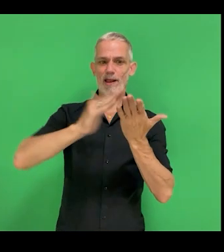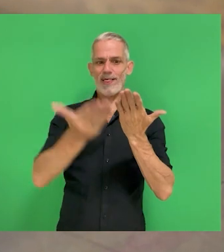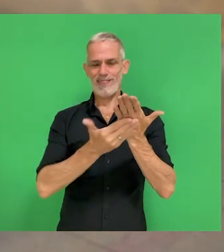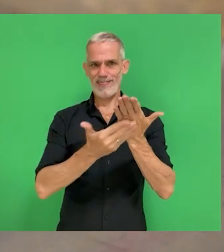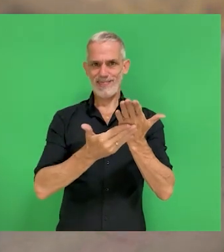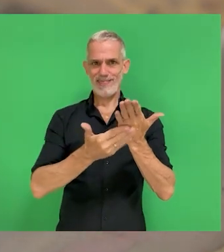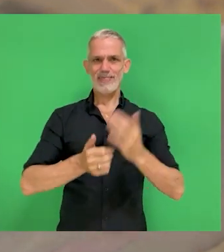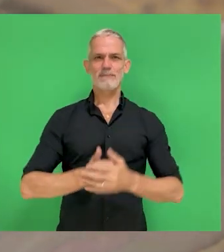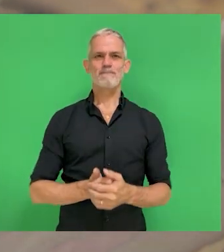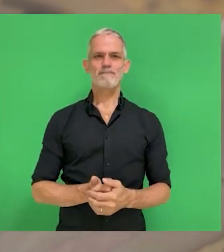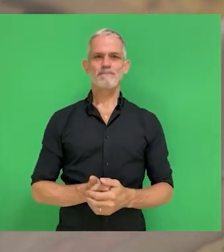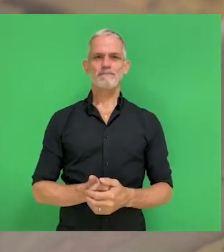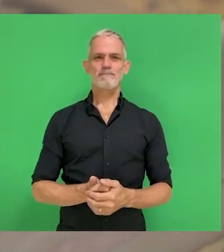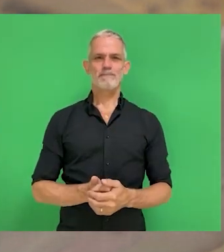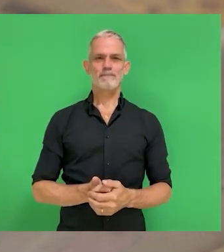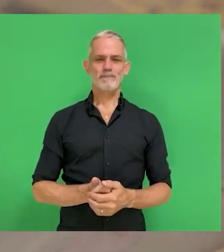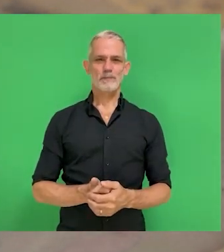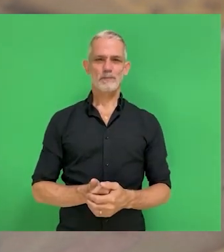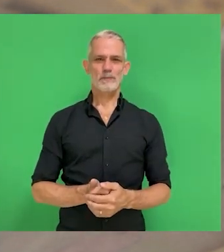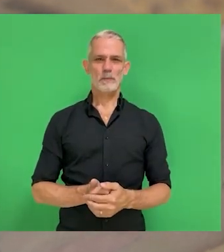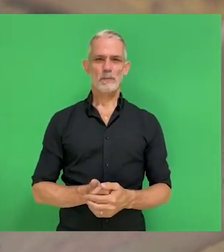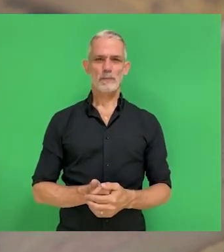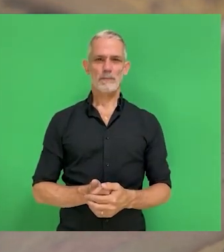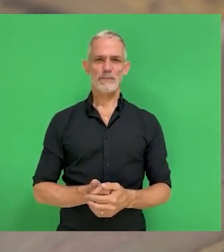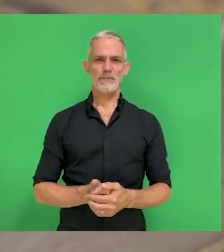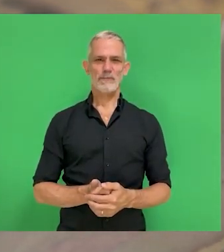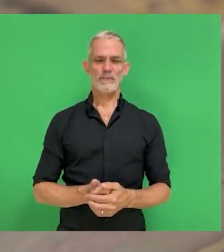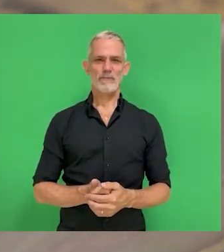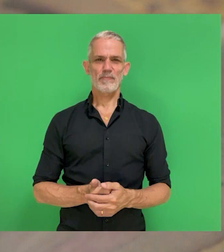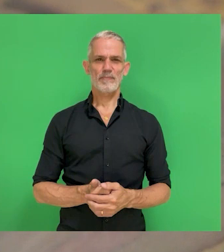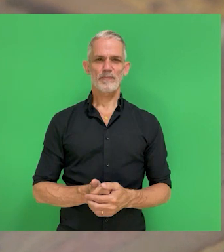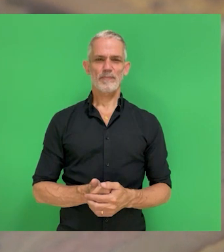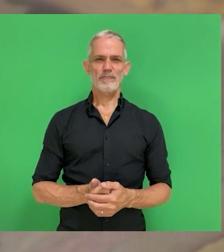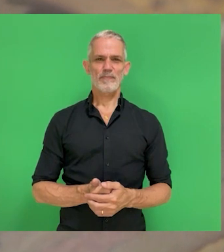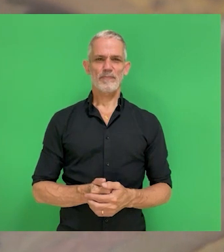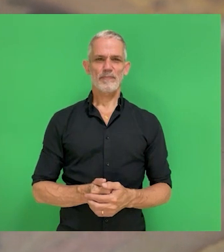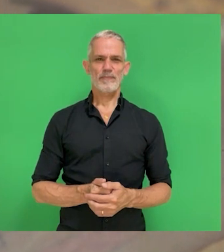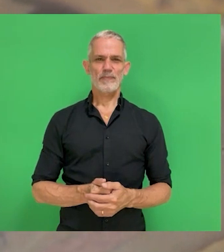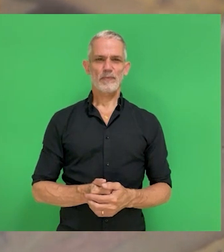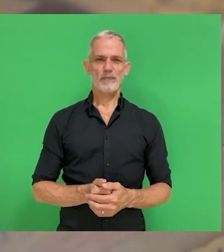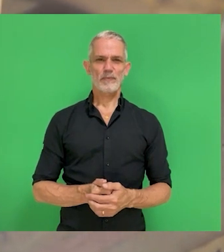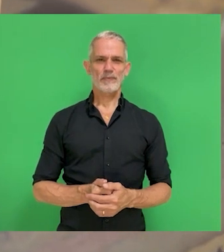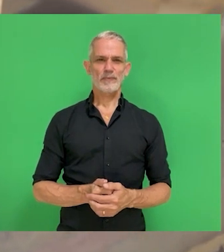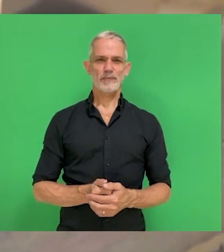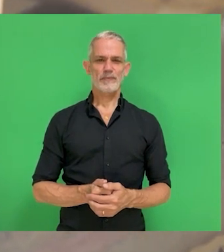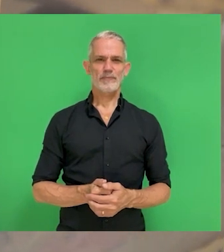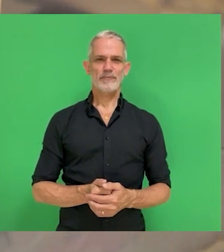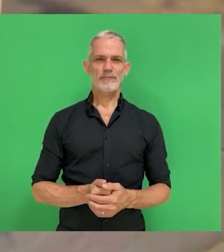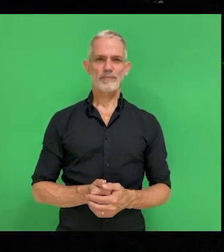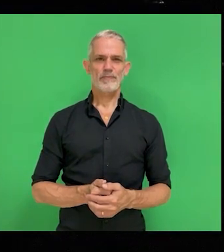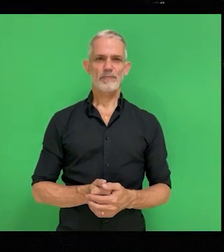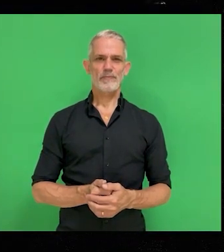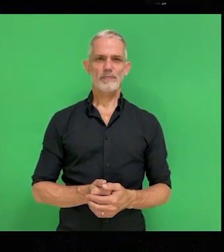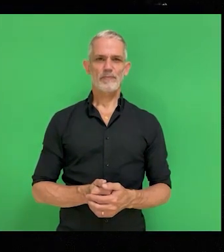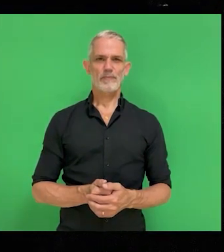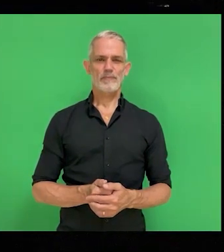dice: Madre, en tu día no dejo de mandarte todo mi amor. No estés más triste. La primavera volverá con la palabra